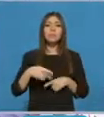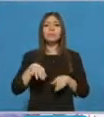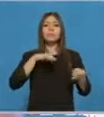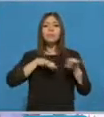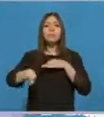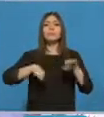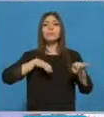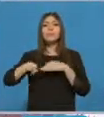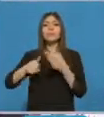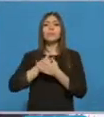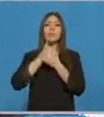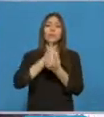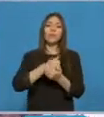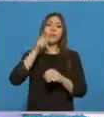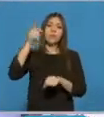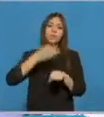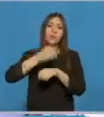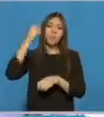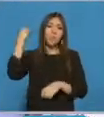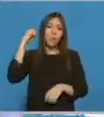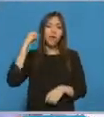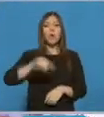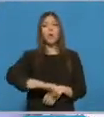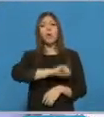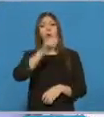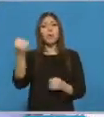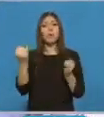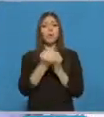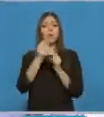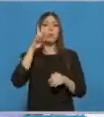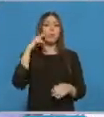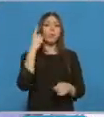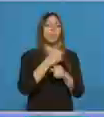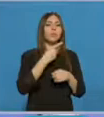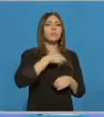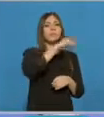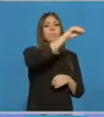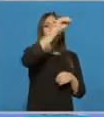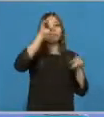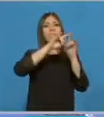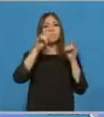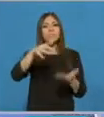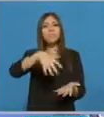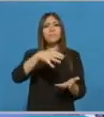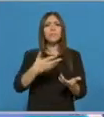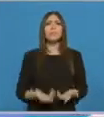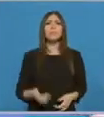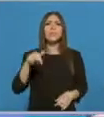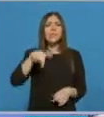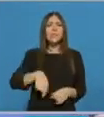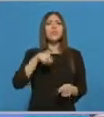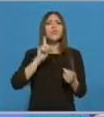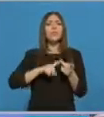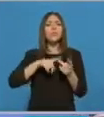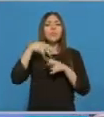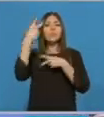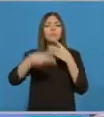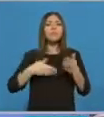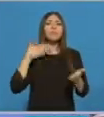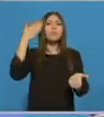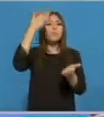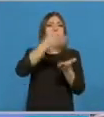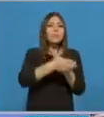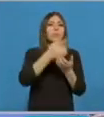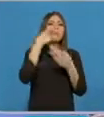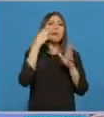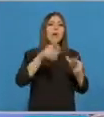constantemente en el estado de Oaxaca, más los voluntarios que tenemos en todos los centros de acopio. Oye, Isaac, aquí, ¿a dónde podemos llevar todas las cosas? ¿Dónde podemos encontrar